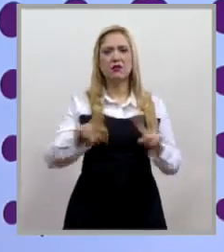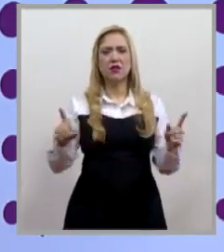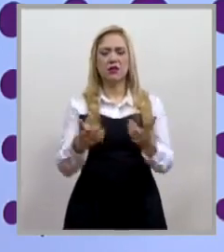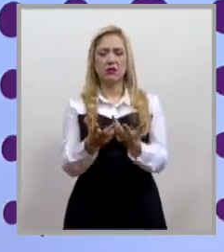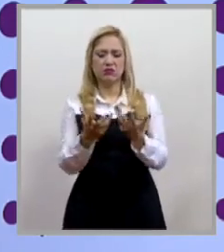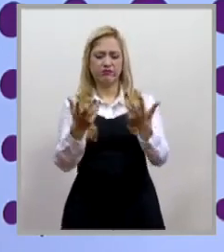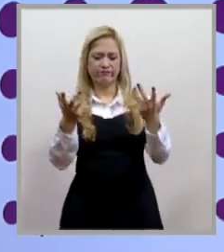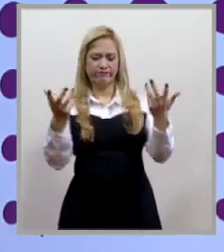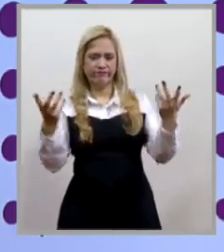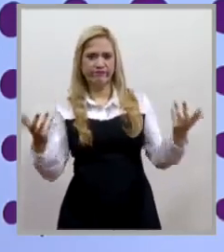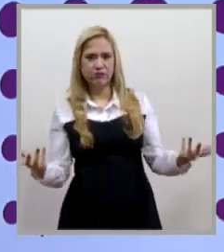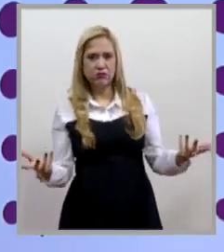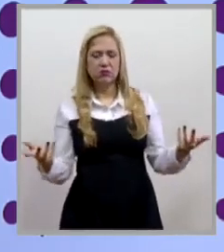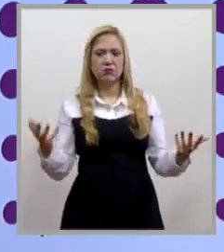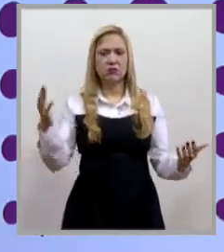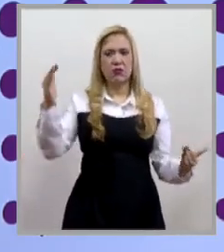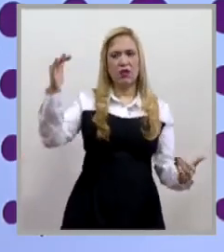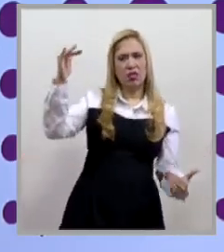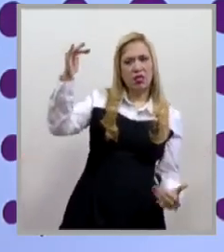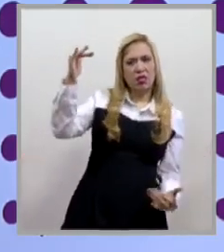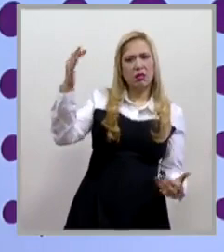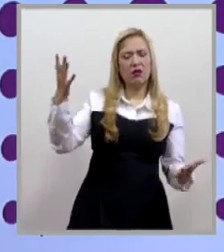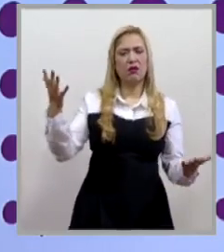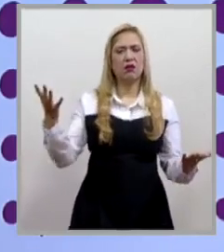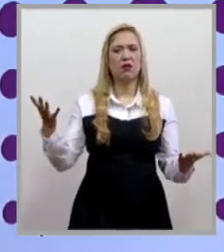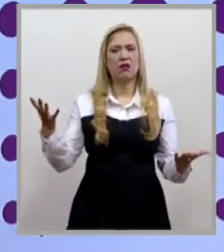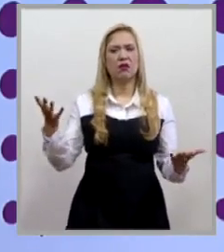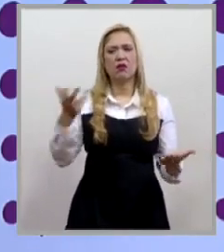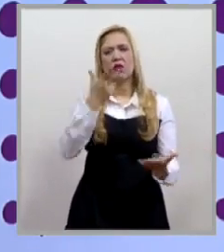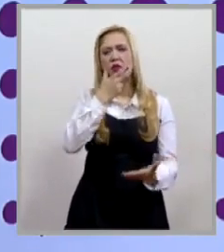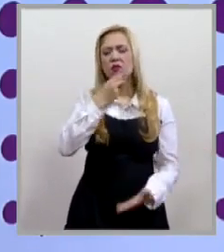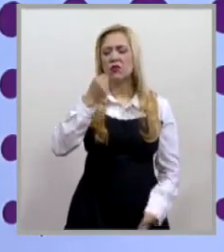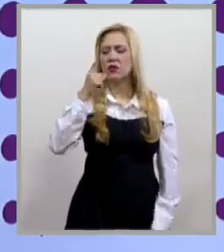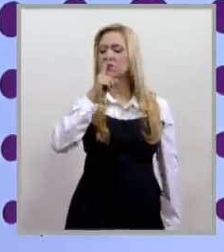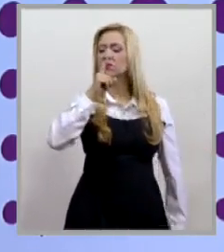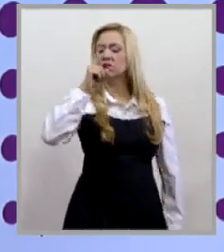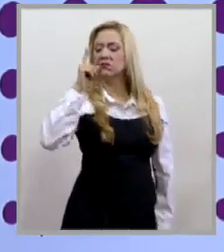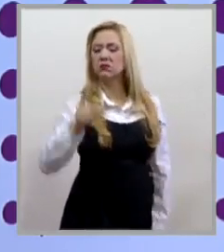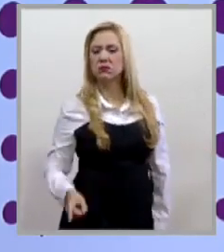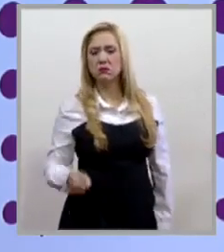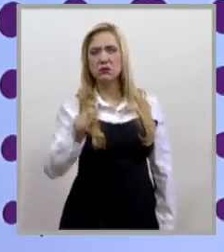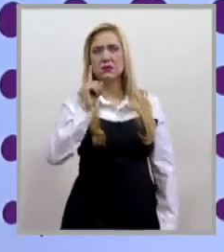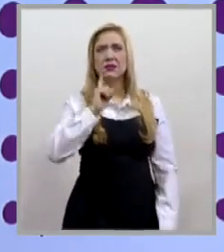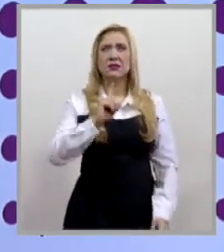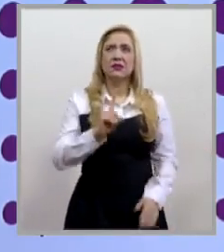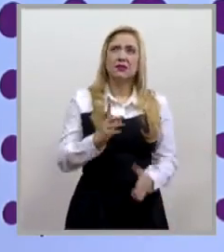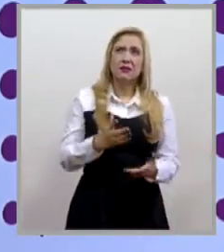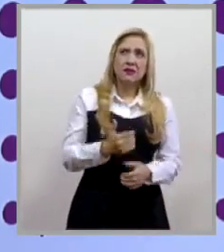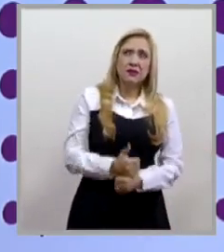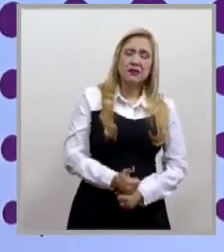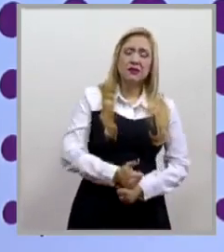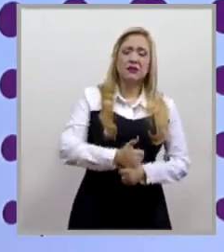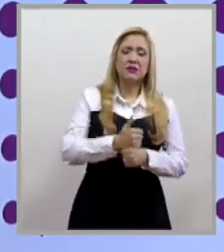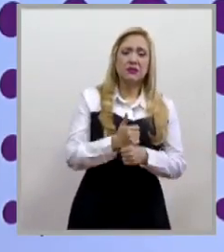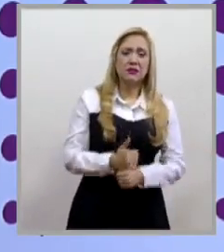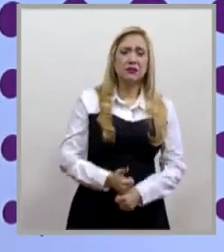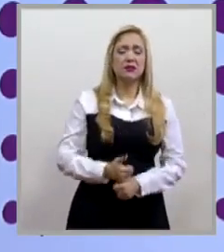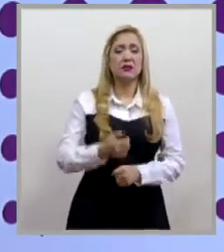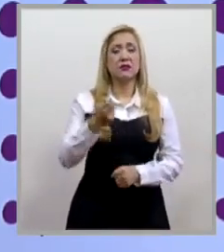la desigualdad, la opresión de los hombres sobre las mujeres, que tiene sus manifestaciones